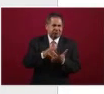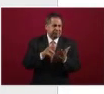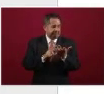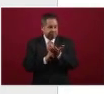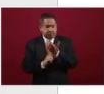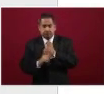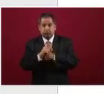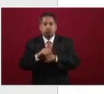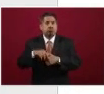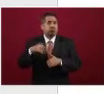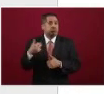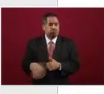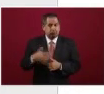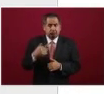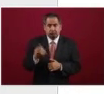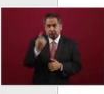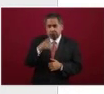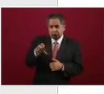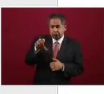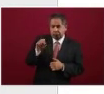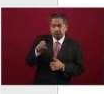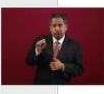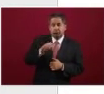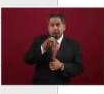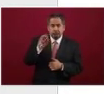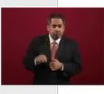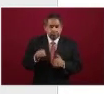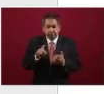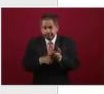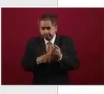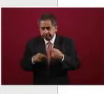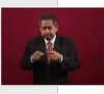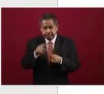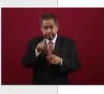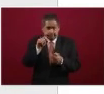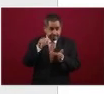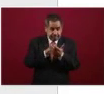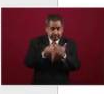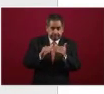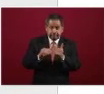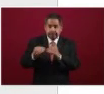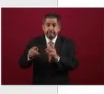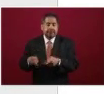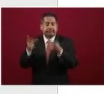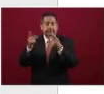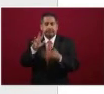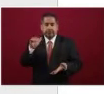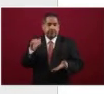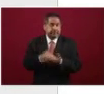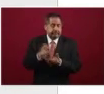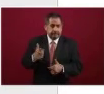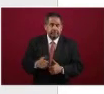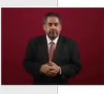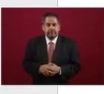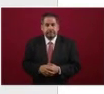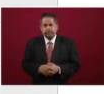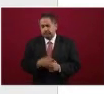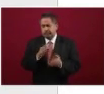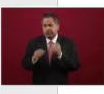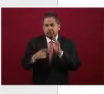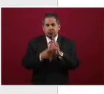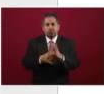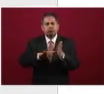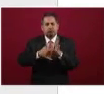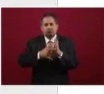ahí fue un sobreprecio de 160%, empezó 20,000 y terminó vendiéndose en 50,000 pesos. Un último ejemplo es un reloj